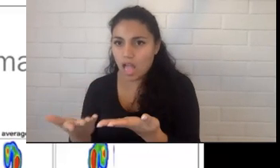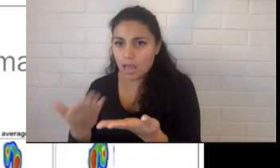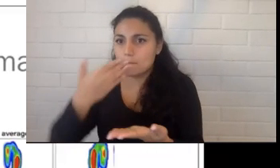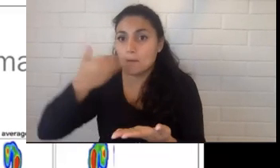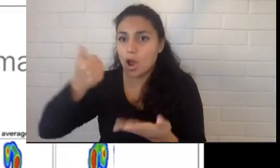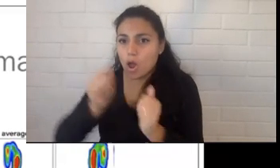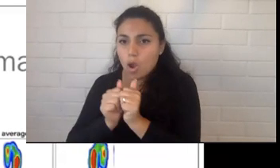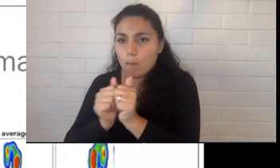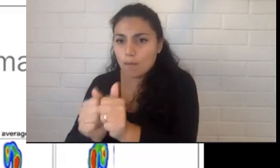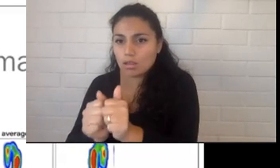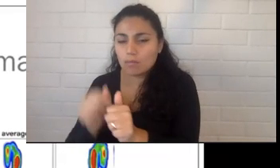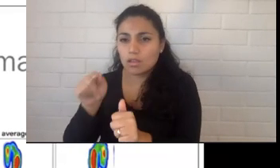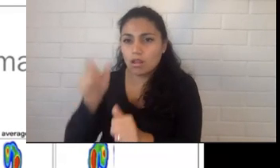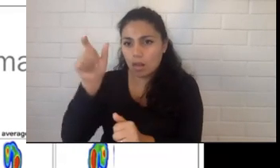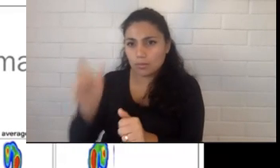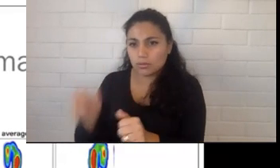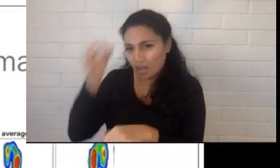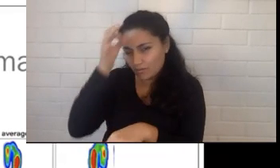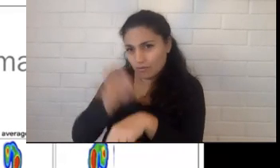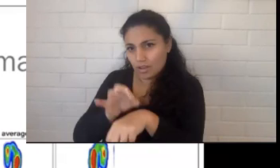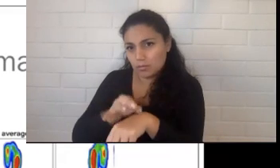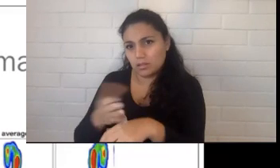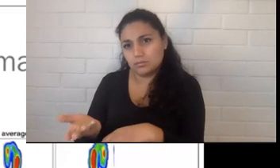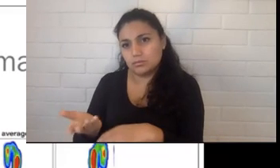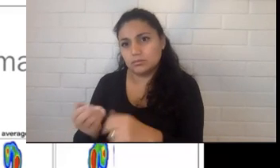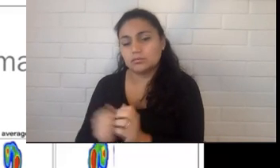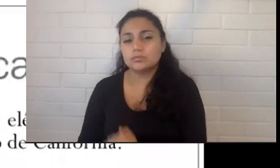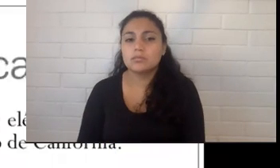en los procesos de salud o enfermedad a la persona que estamos acompañando.